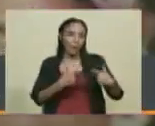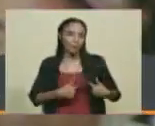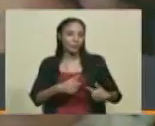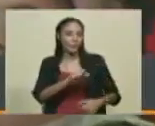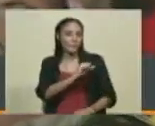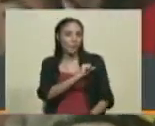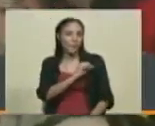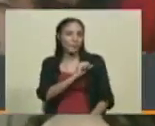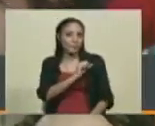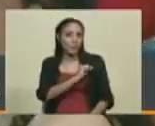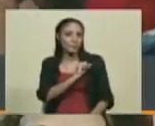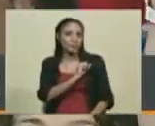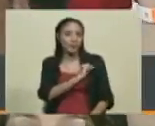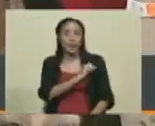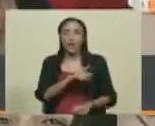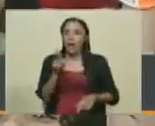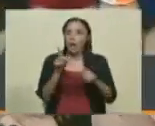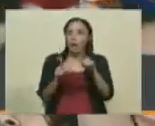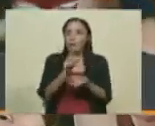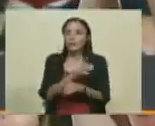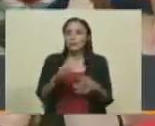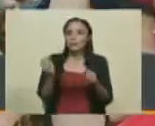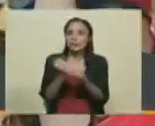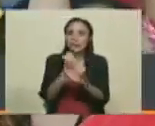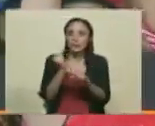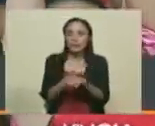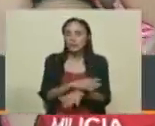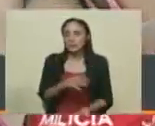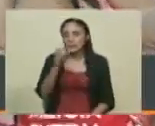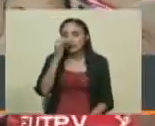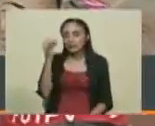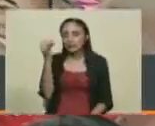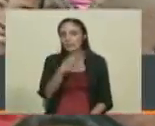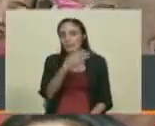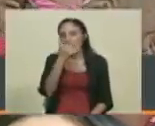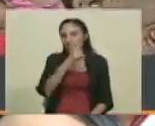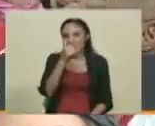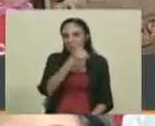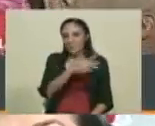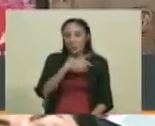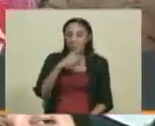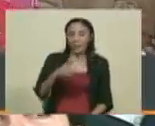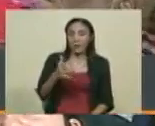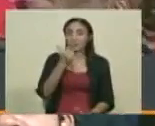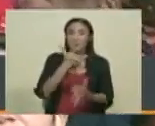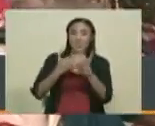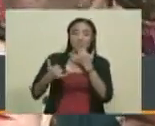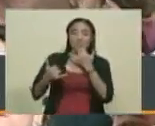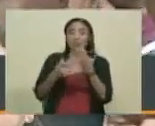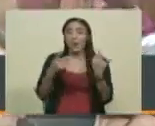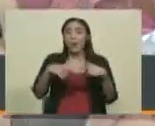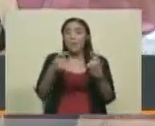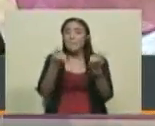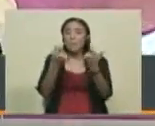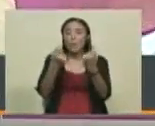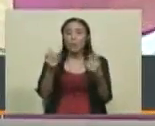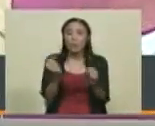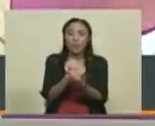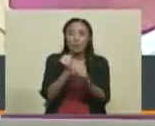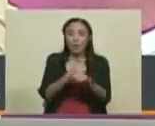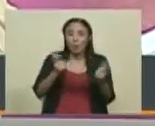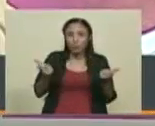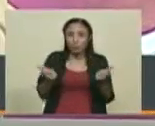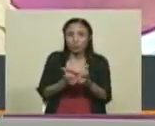Cuando por incapacidad o ineficiencia se cae un plan o se disminuye o vamos al